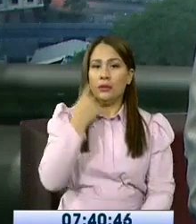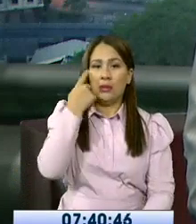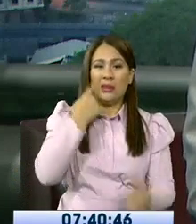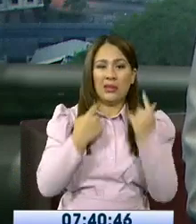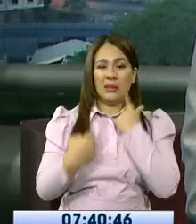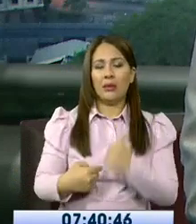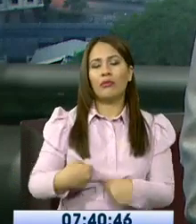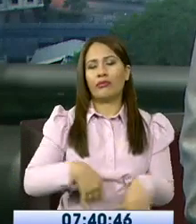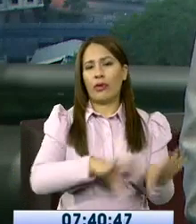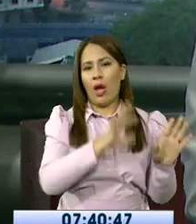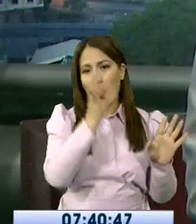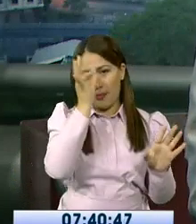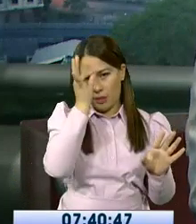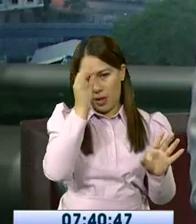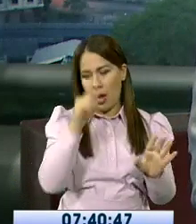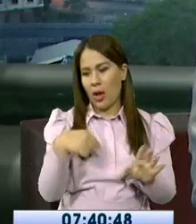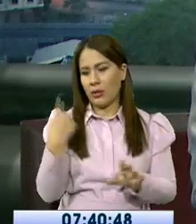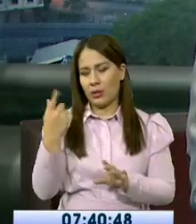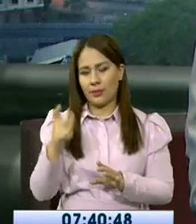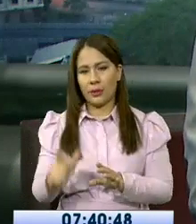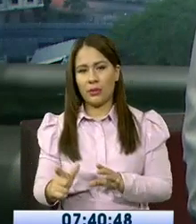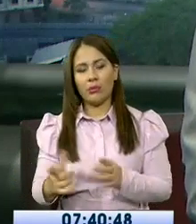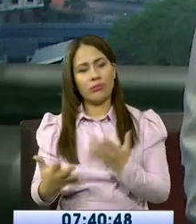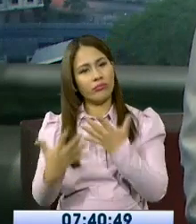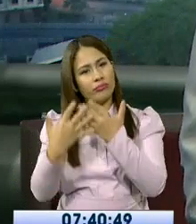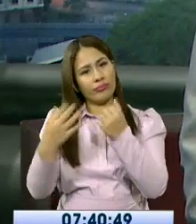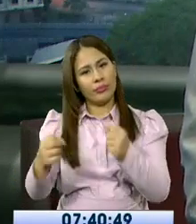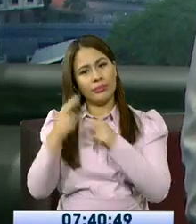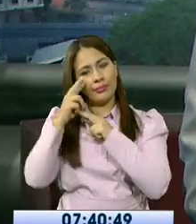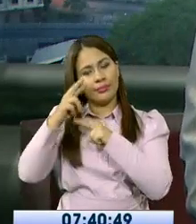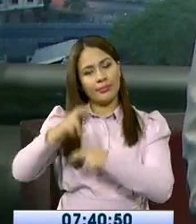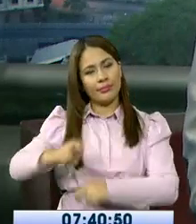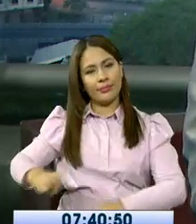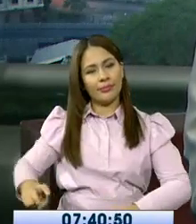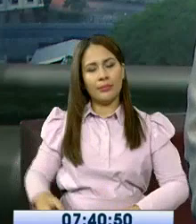fue trasladado a la unidad judicial de Florida Norte para la audiencia de formulación de cargos.